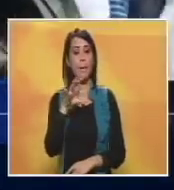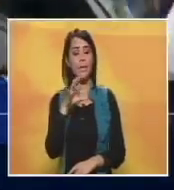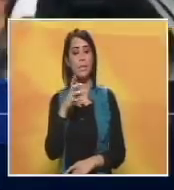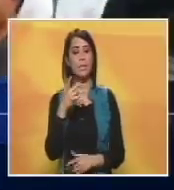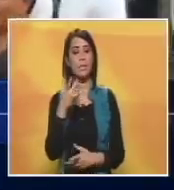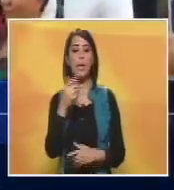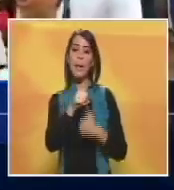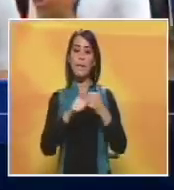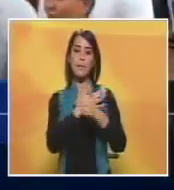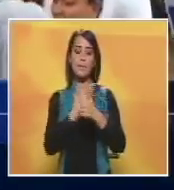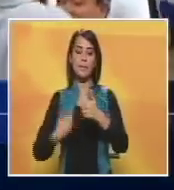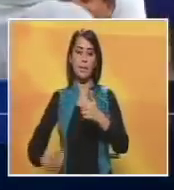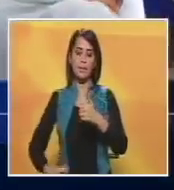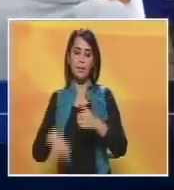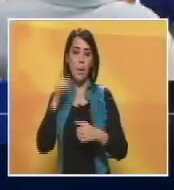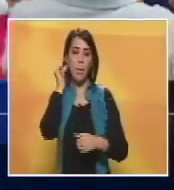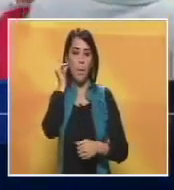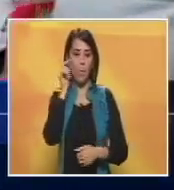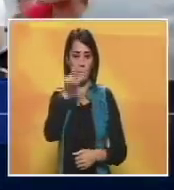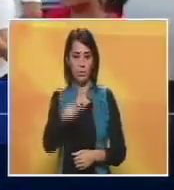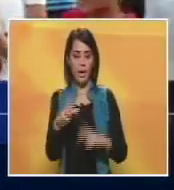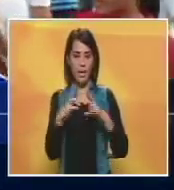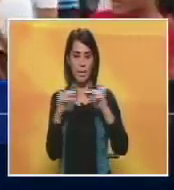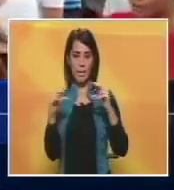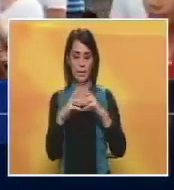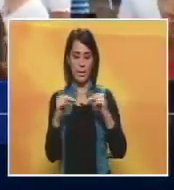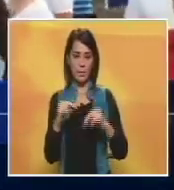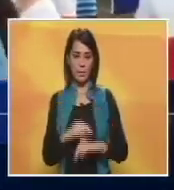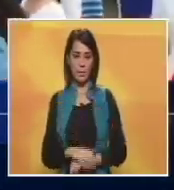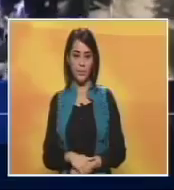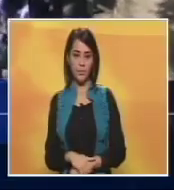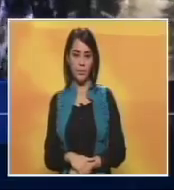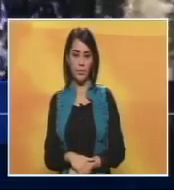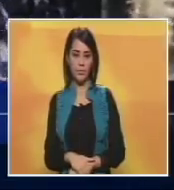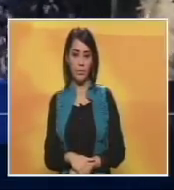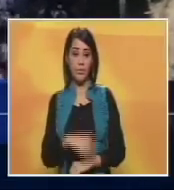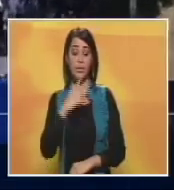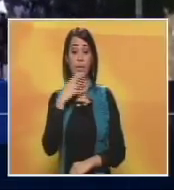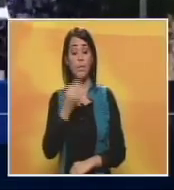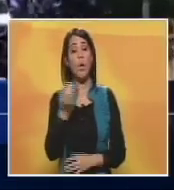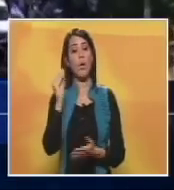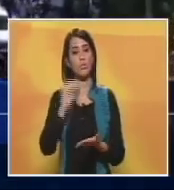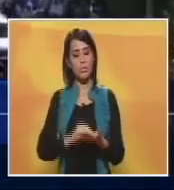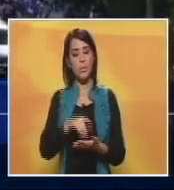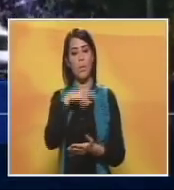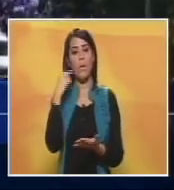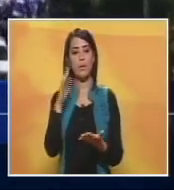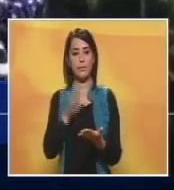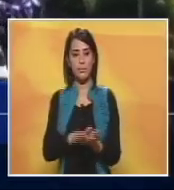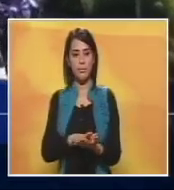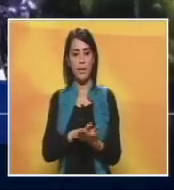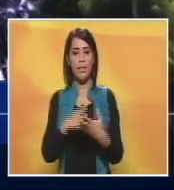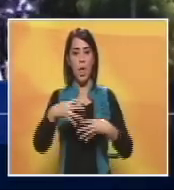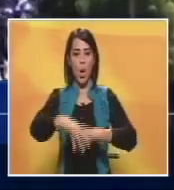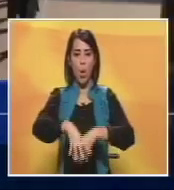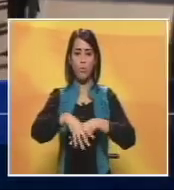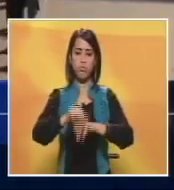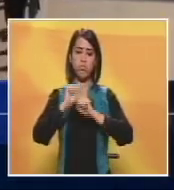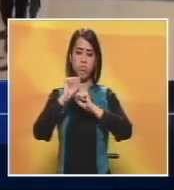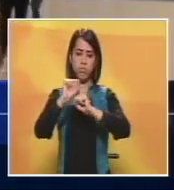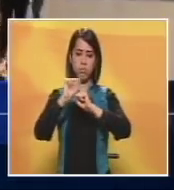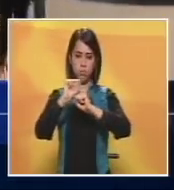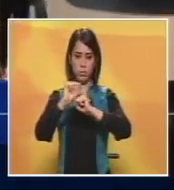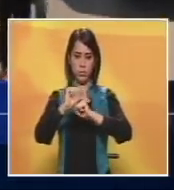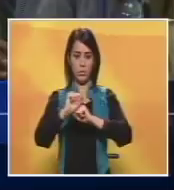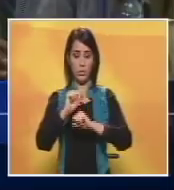parte, la vicepresidenta y la primera dama de Nicaragua, Rosario Murillo, confirmó otra muerte en el marco de las protestas. Se trata